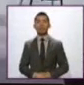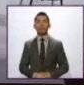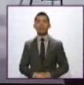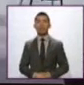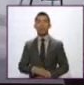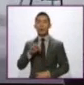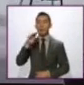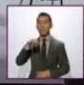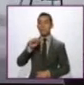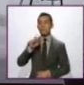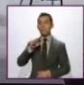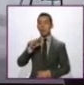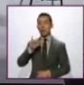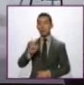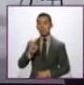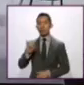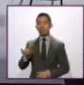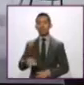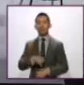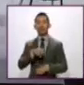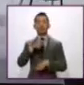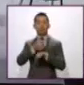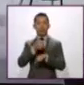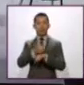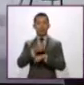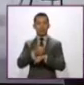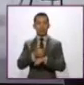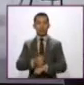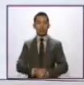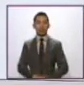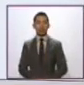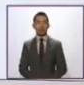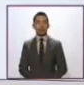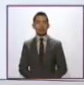Gracias, Mari Ibarra, quedaría en el número 6.